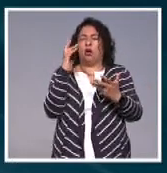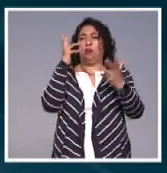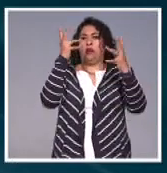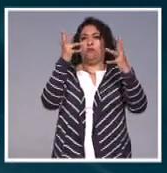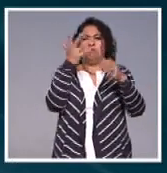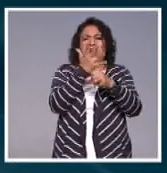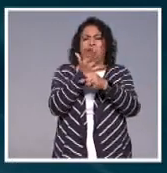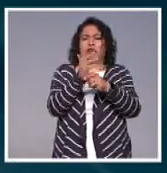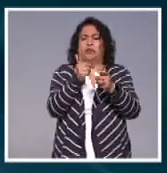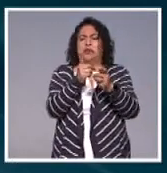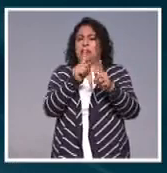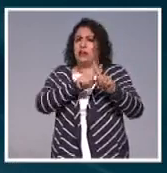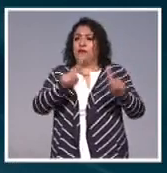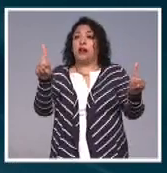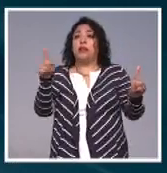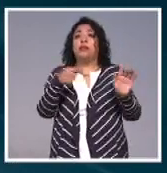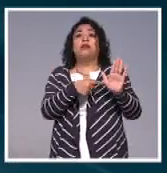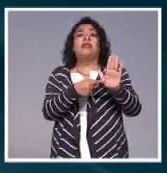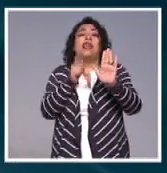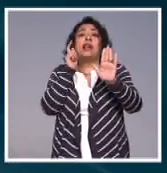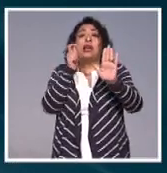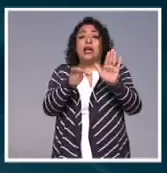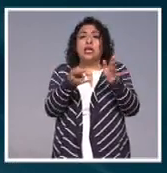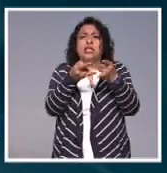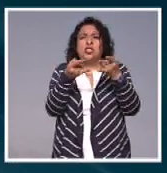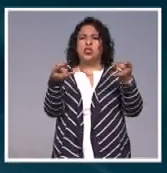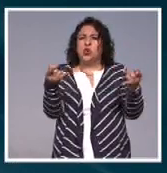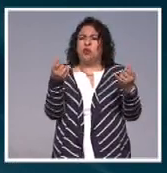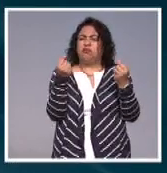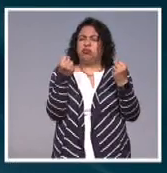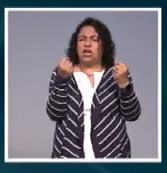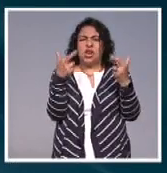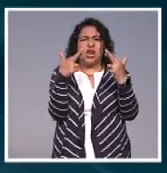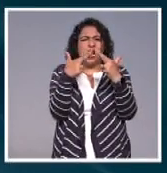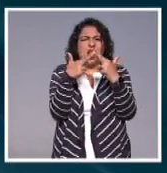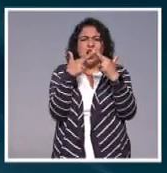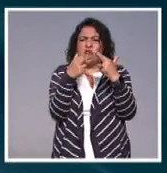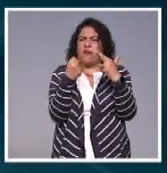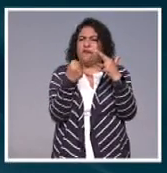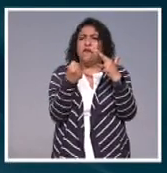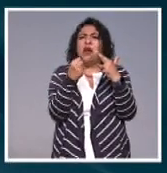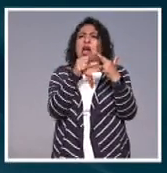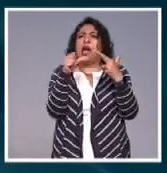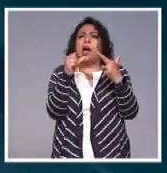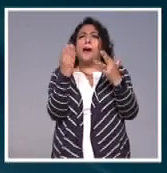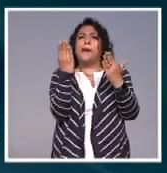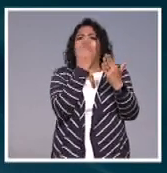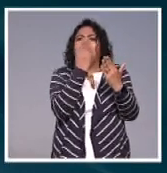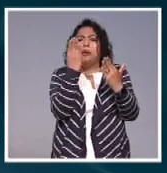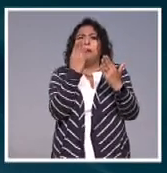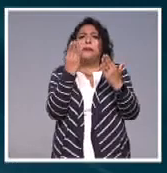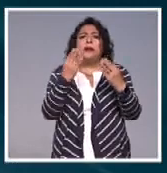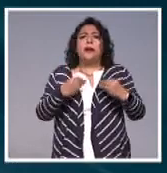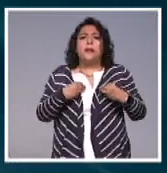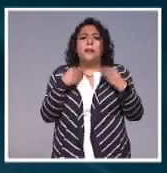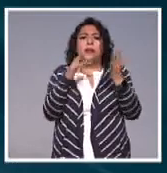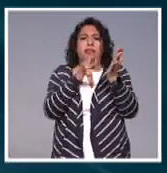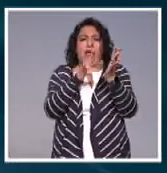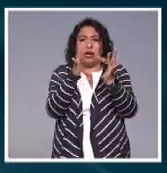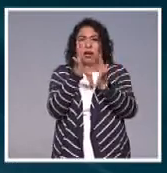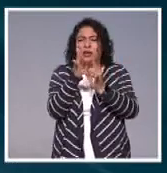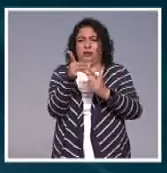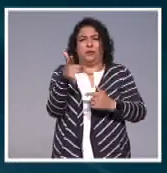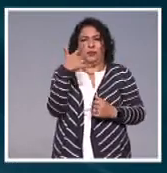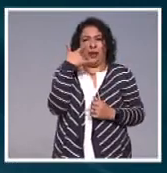sus películas. En cambio, nos presenta una historia profundamente religiosa, apegada a la Biblia y a la vida de Cristo.